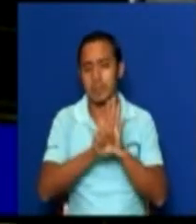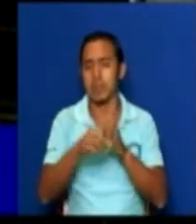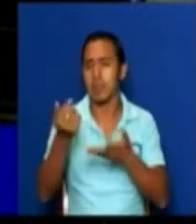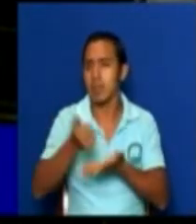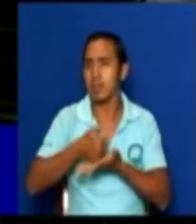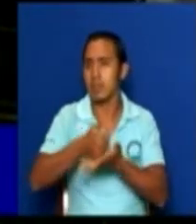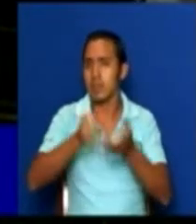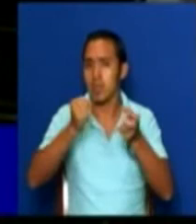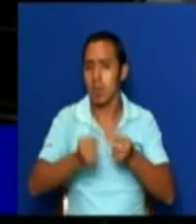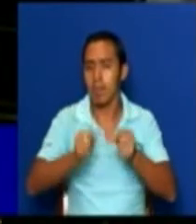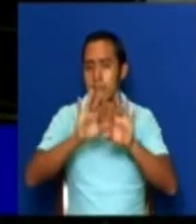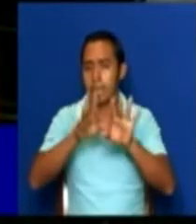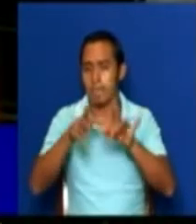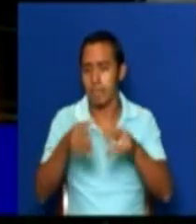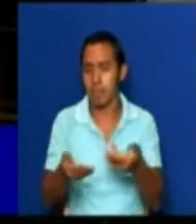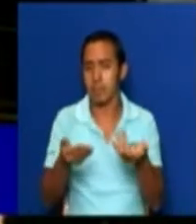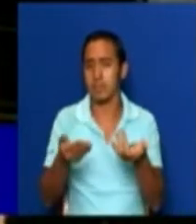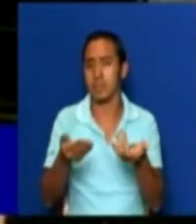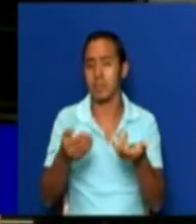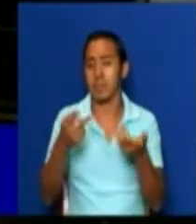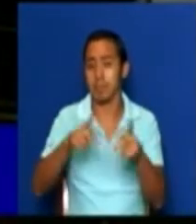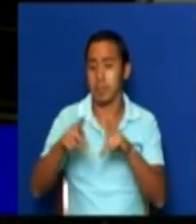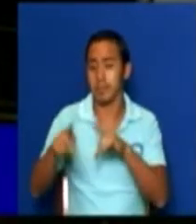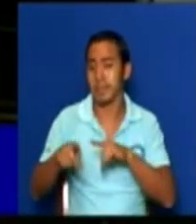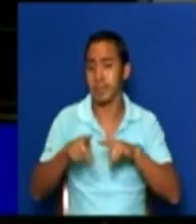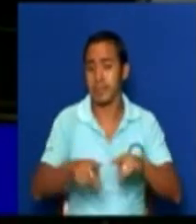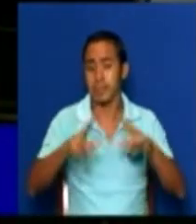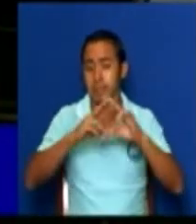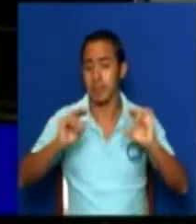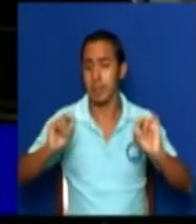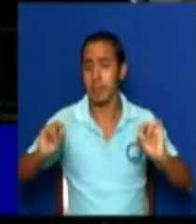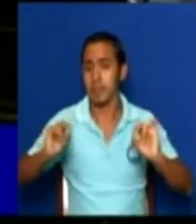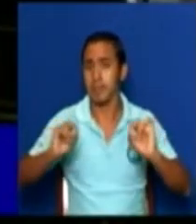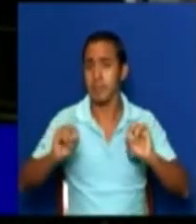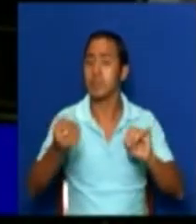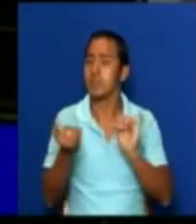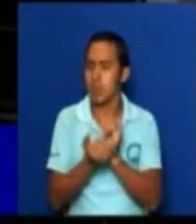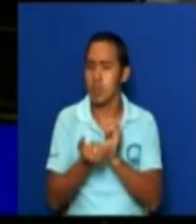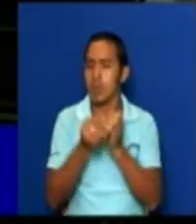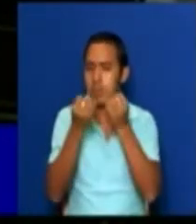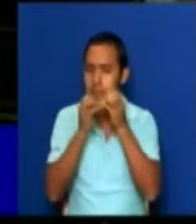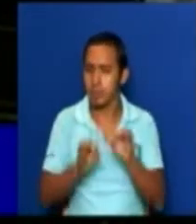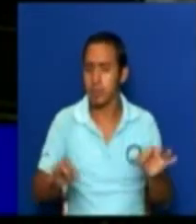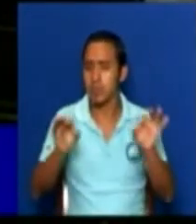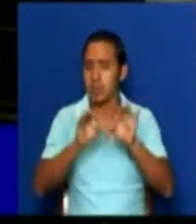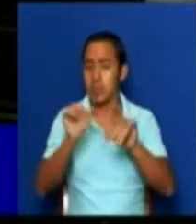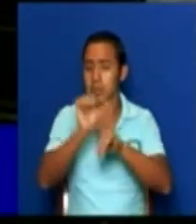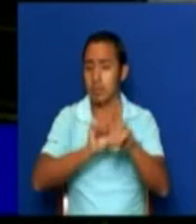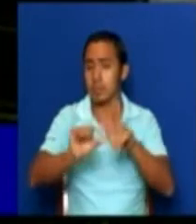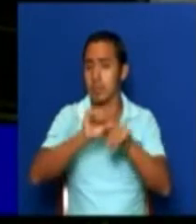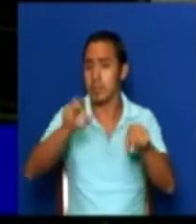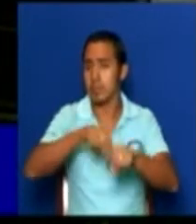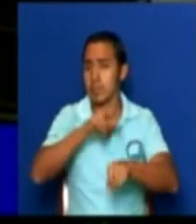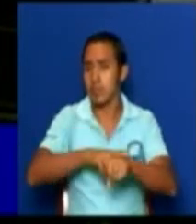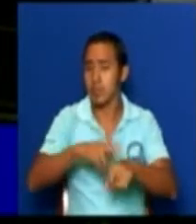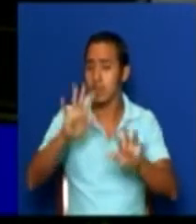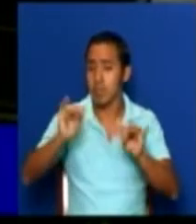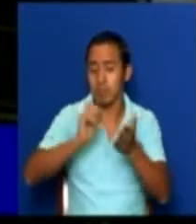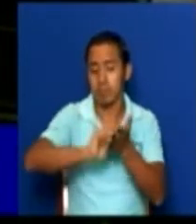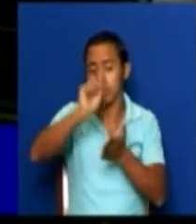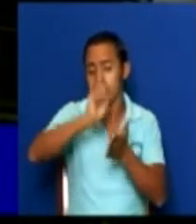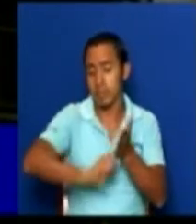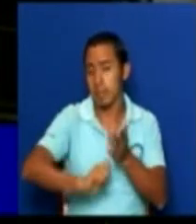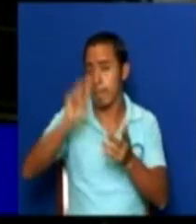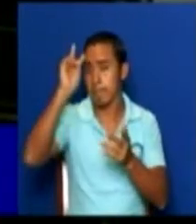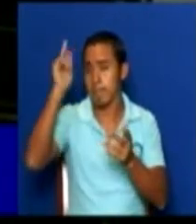derechos de las y los ciudadanos nicaragüenses. Cabe mencionar también que la Asamblea Nacional ha aprobado una política